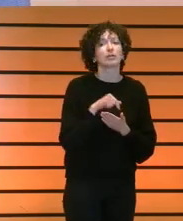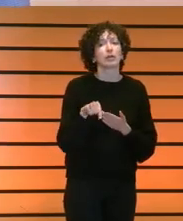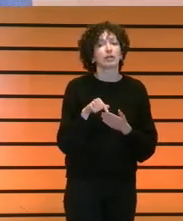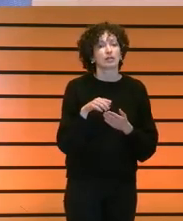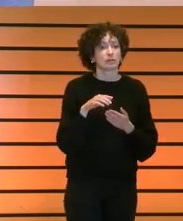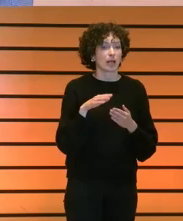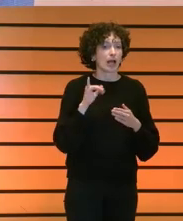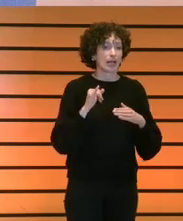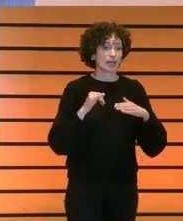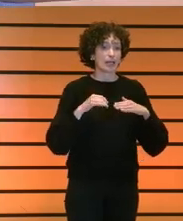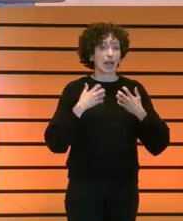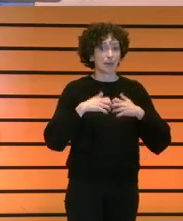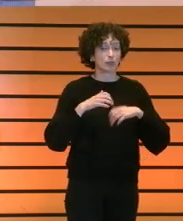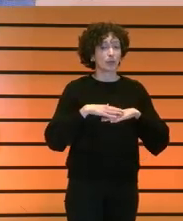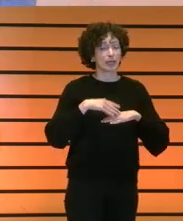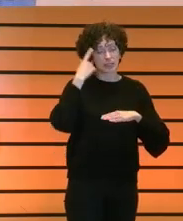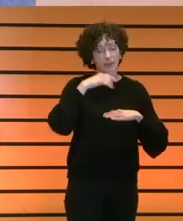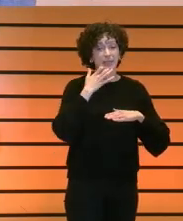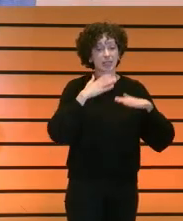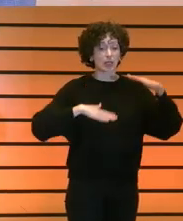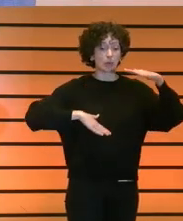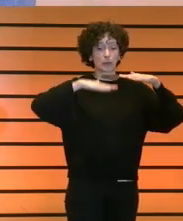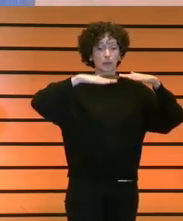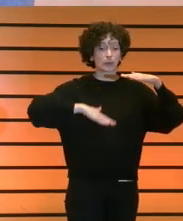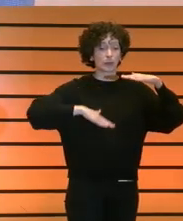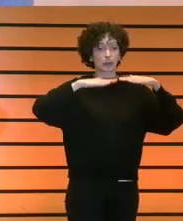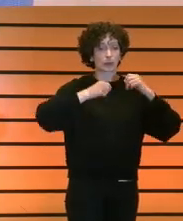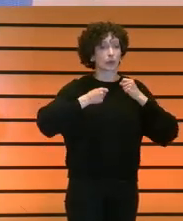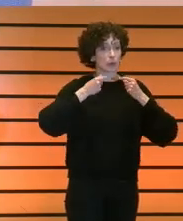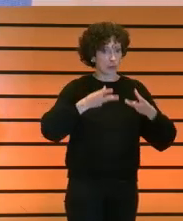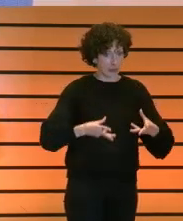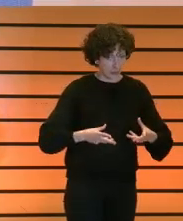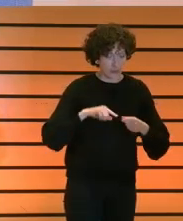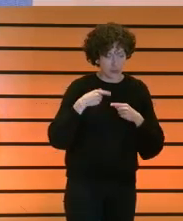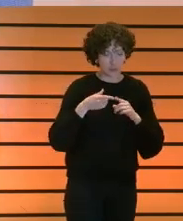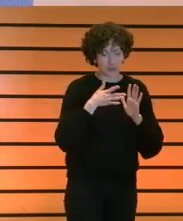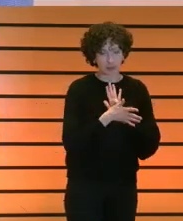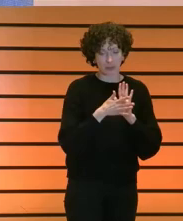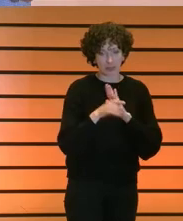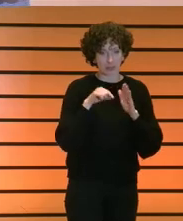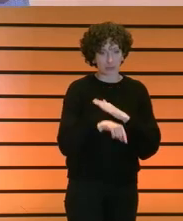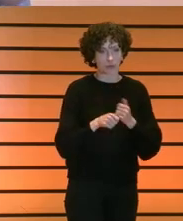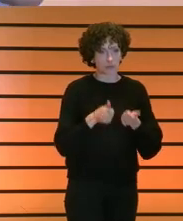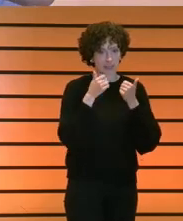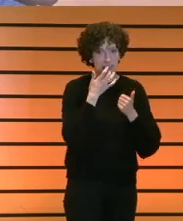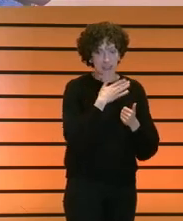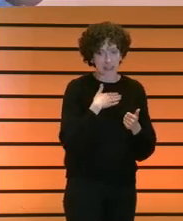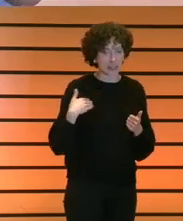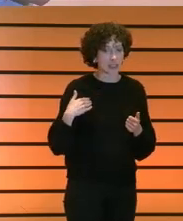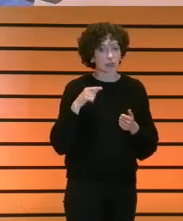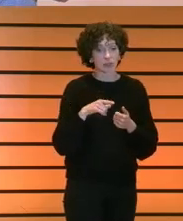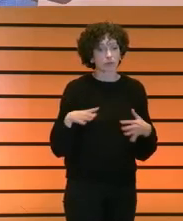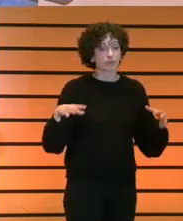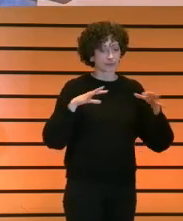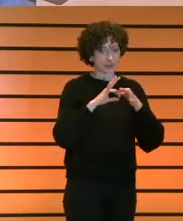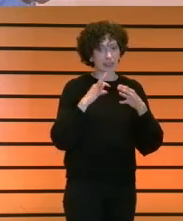grado de llenado. También podemos, si queréis, entrar un poco más en detalle en ello. Y todo esto también entronca con el hecho de que toda esa tecnología,